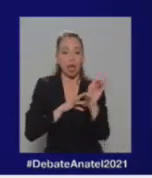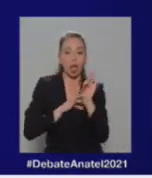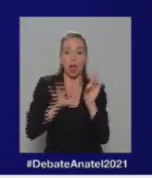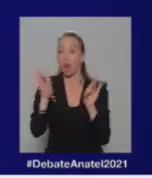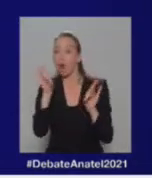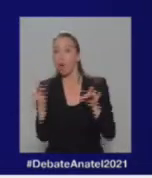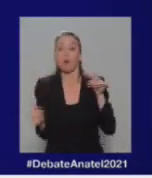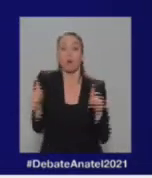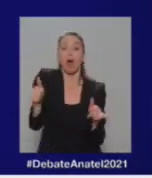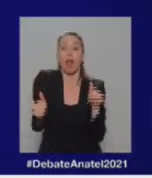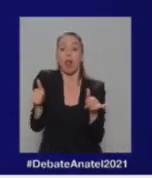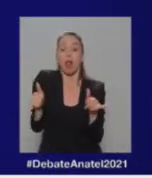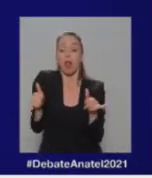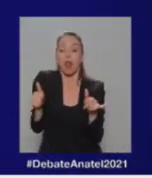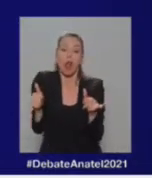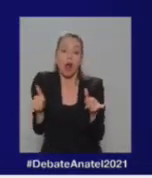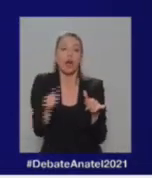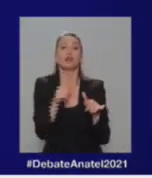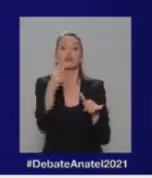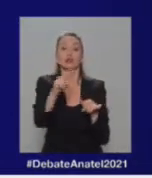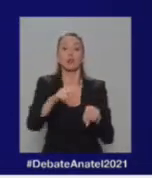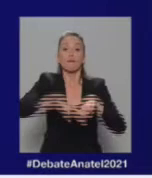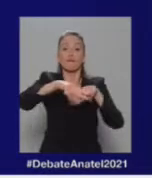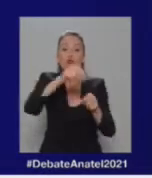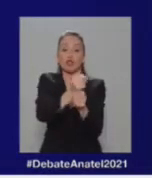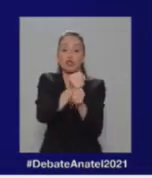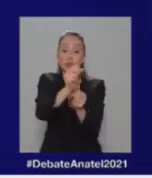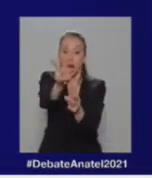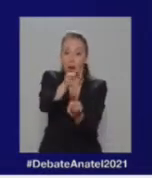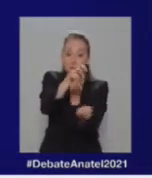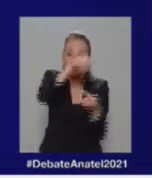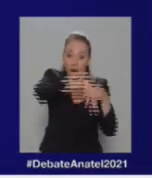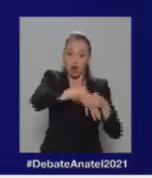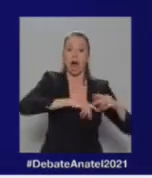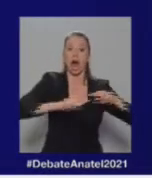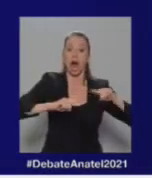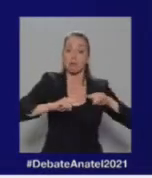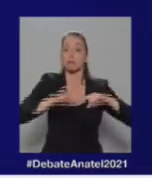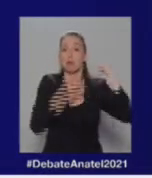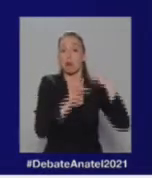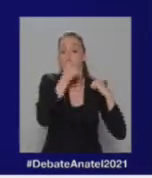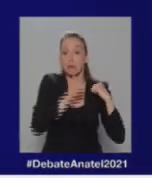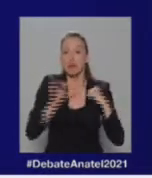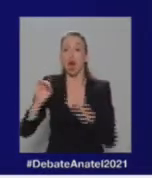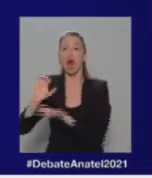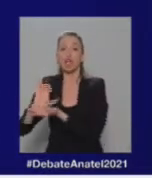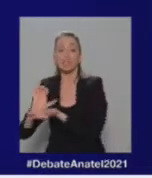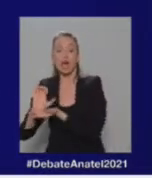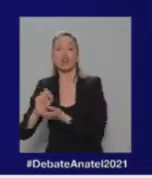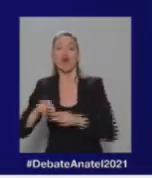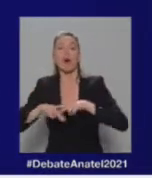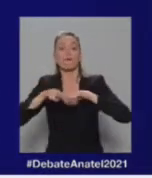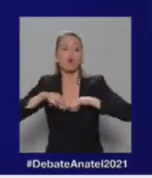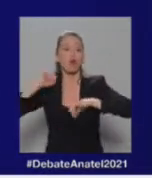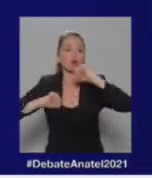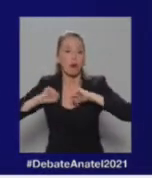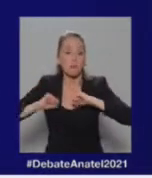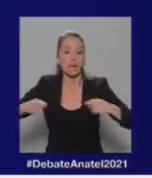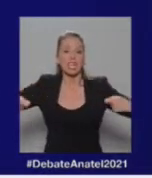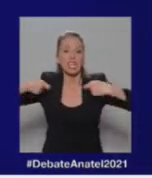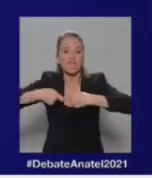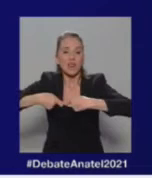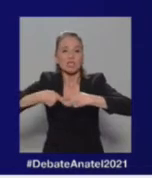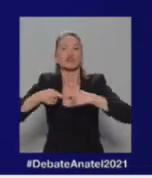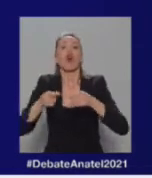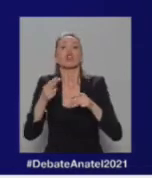padre solo, unos abuelos solos, un gay, una lesbiana, no pueden criar bien a sus hijos, porque conozco personas que lo han hecho muy bien y me siento orgulloso de ser amigo de